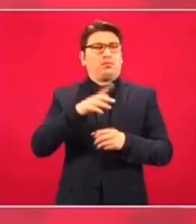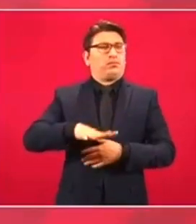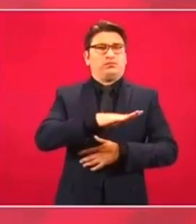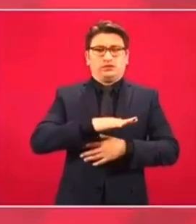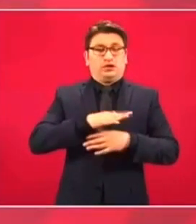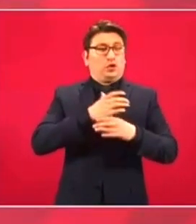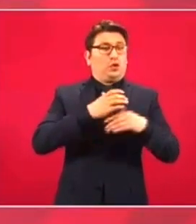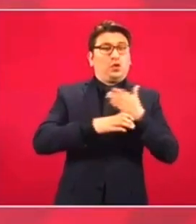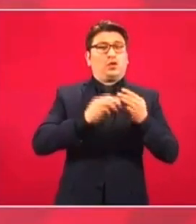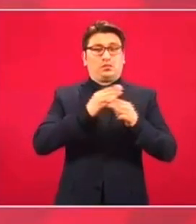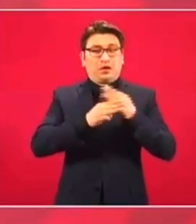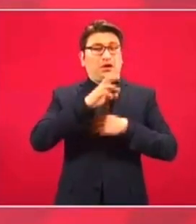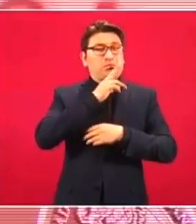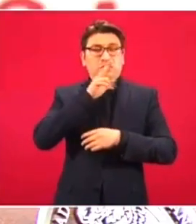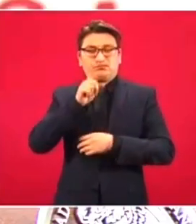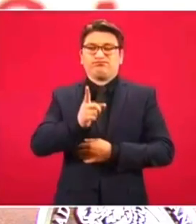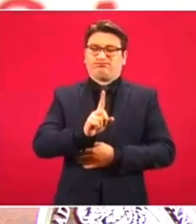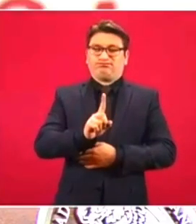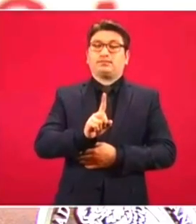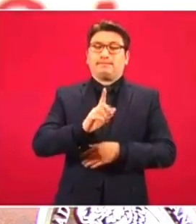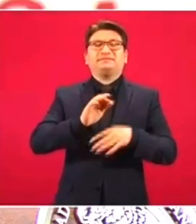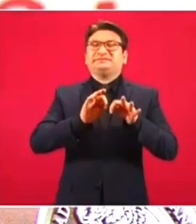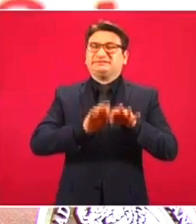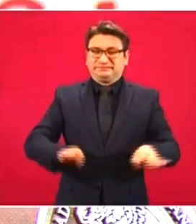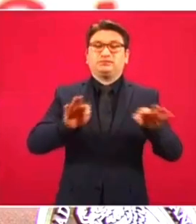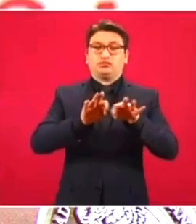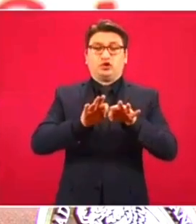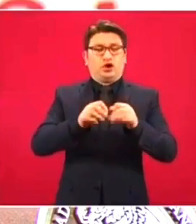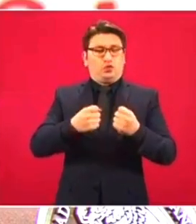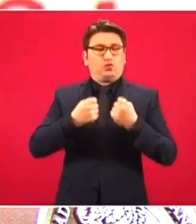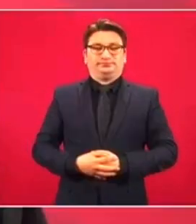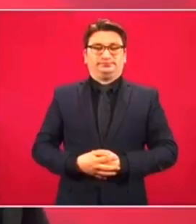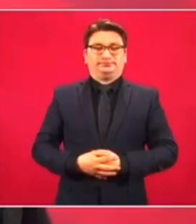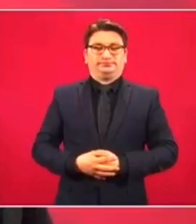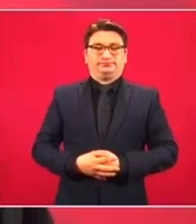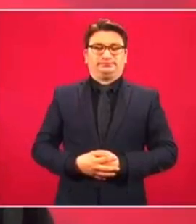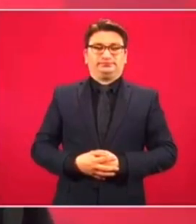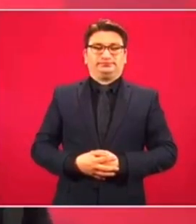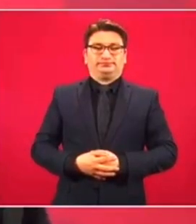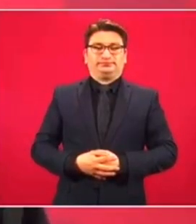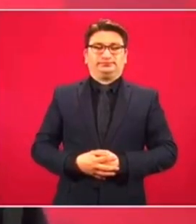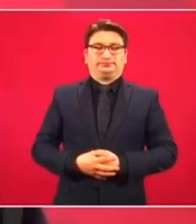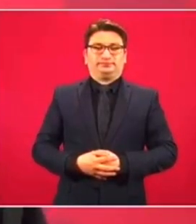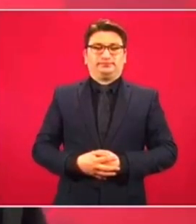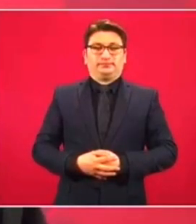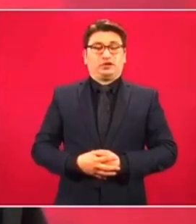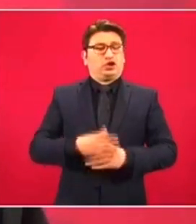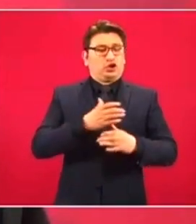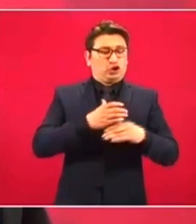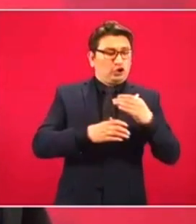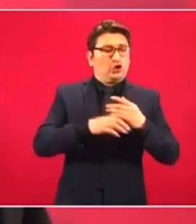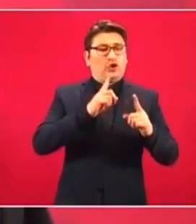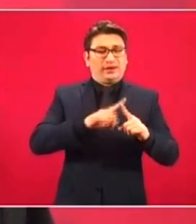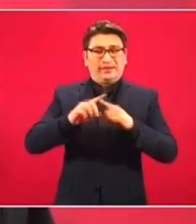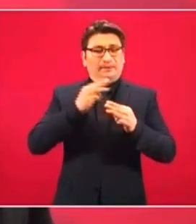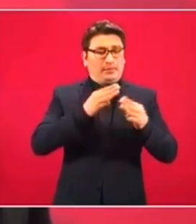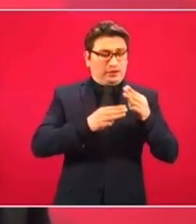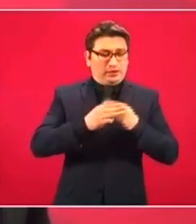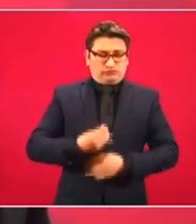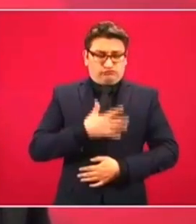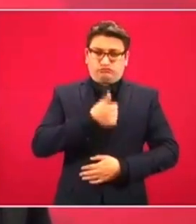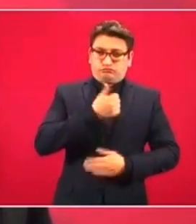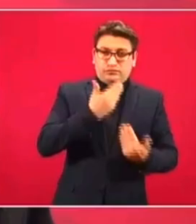condiciones materiales, también es importante fortalecer los valores, procurar el bienestar material y el bienestar del